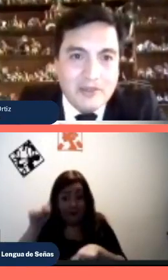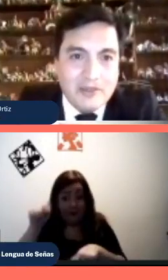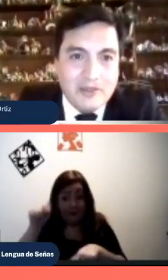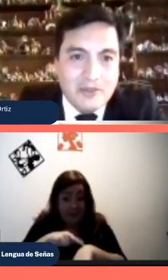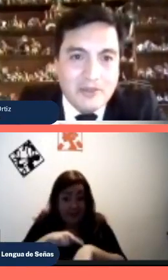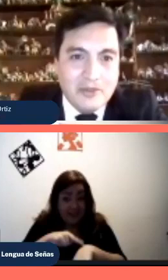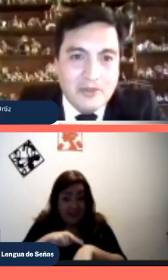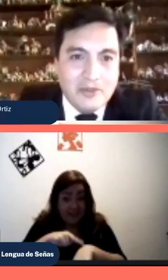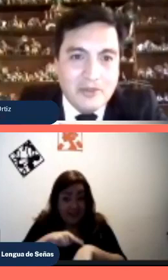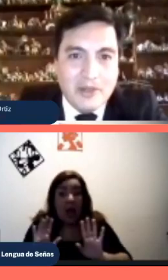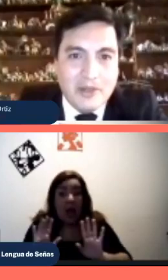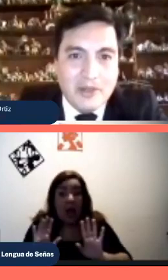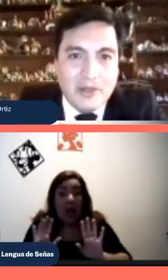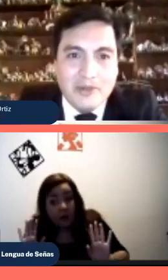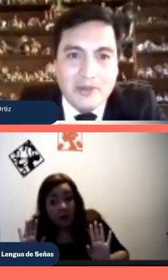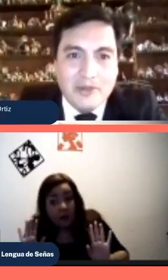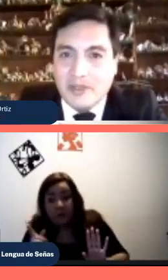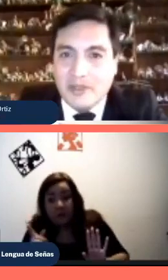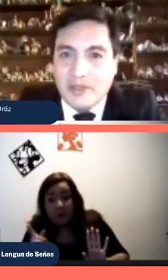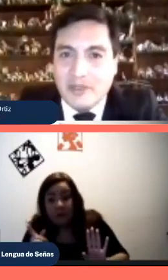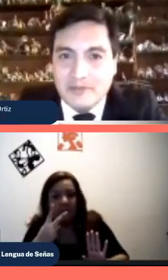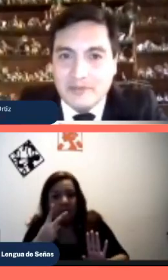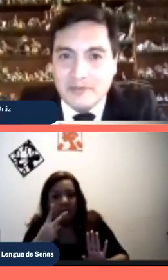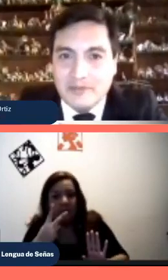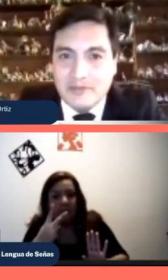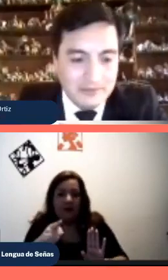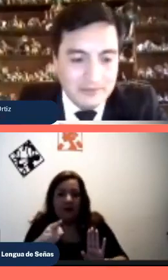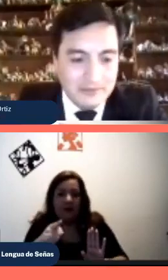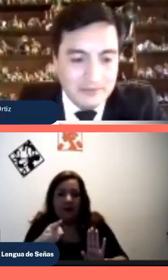vez no hubiéramos visto algo como así.